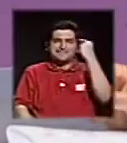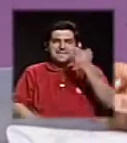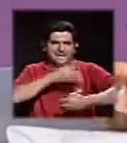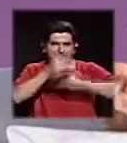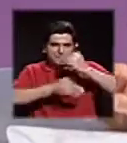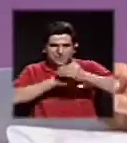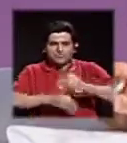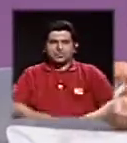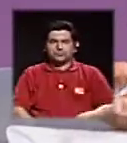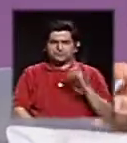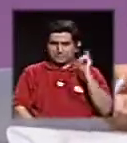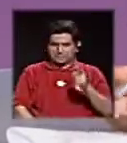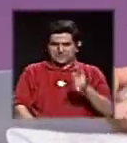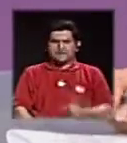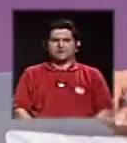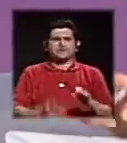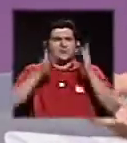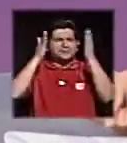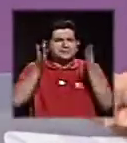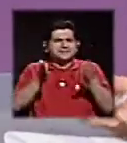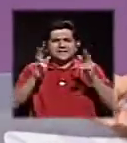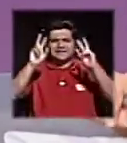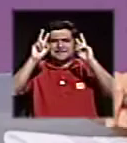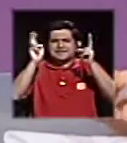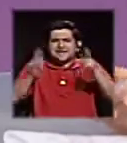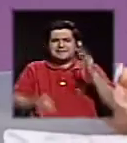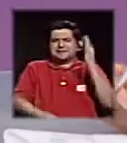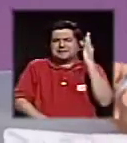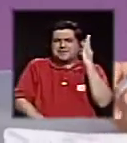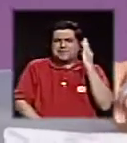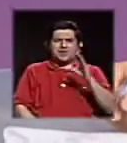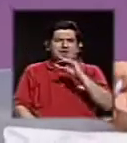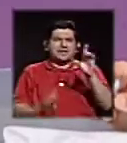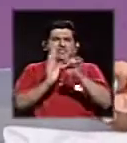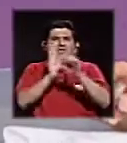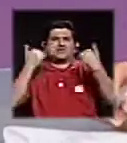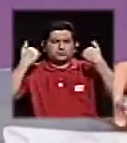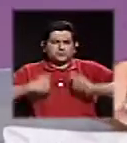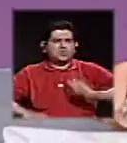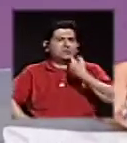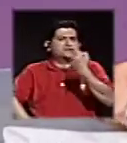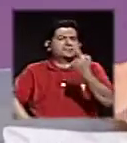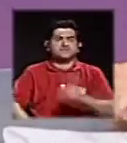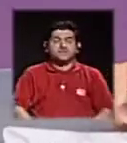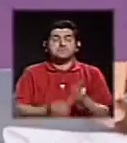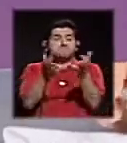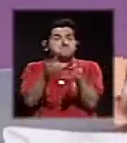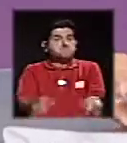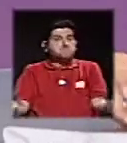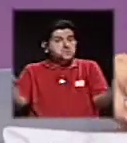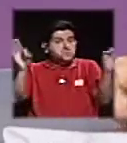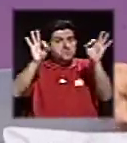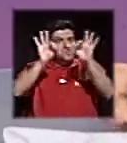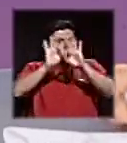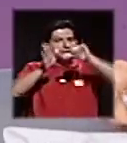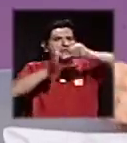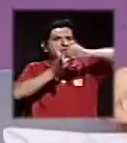como dicen expertas verdad en el tema de mujeres y de mujer y derechos humanos yo creo que es muy importante aquí